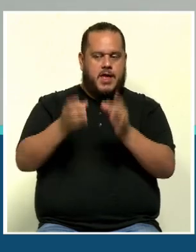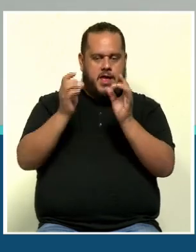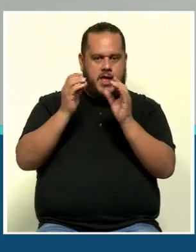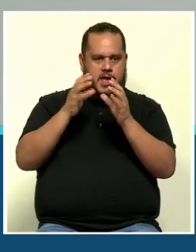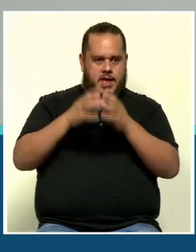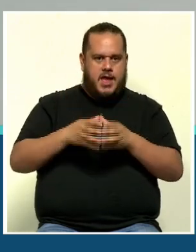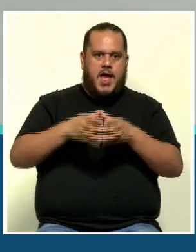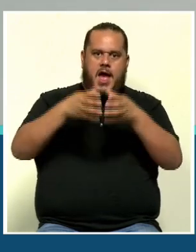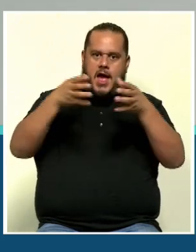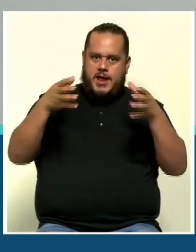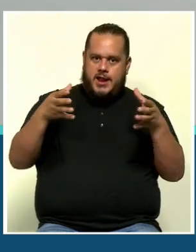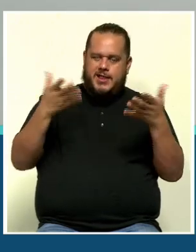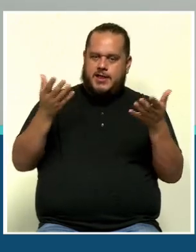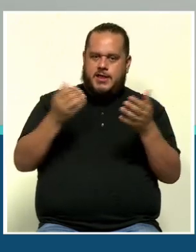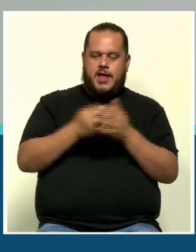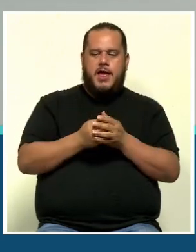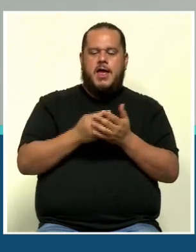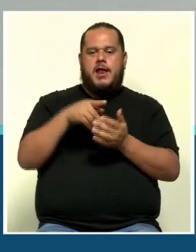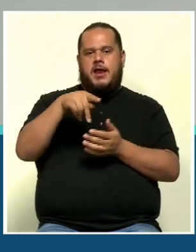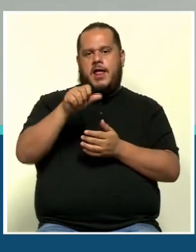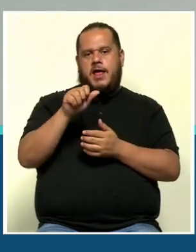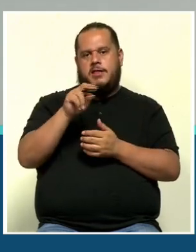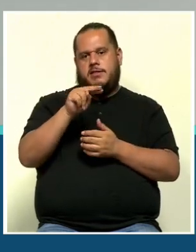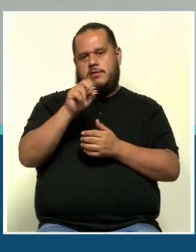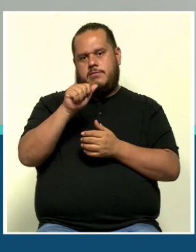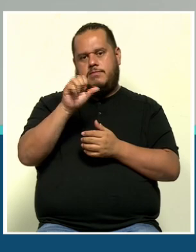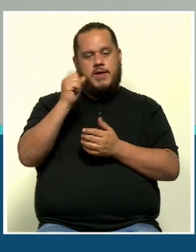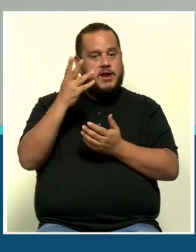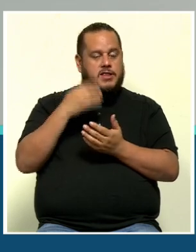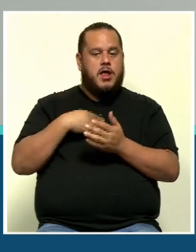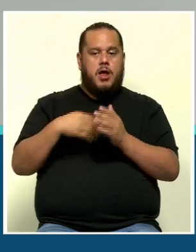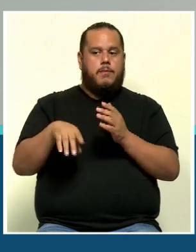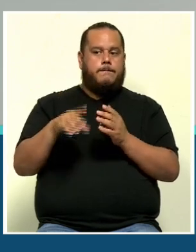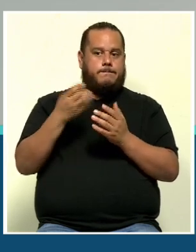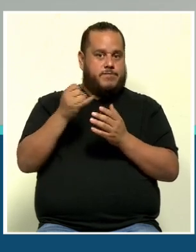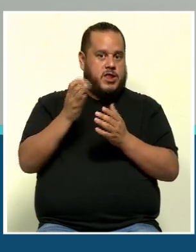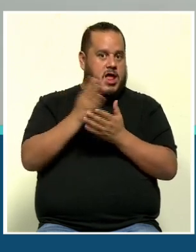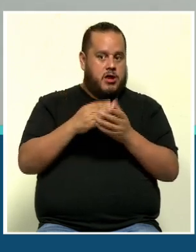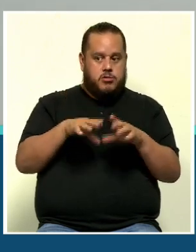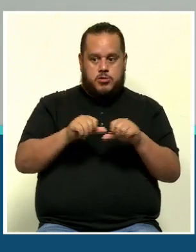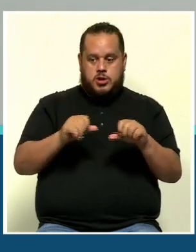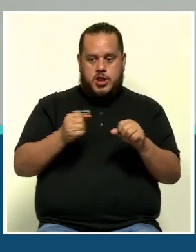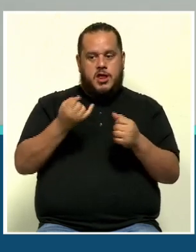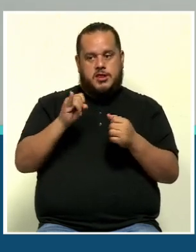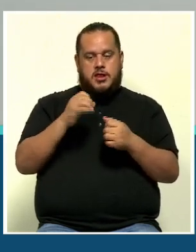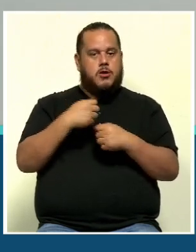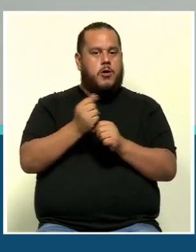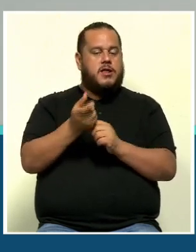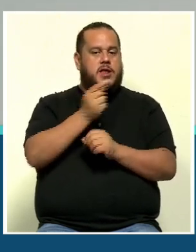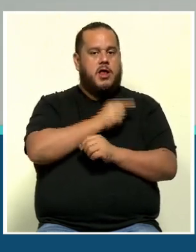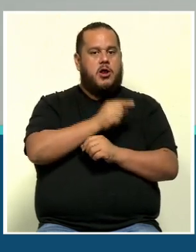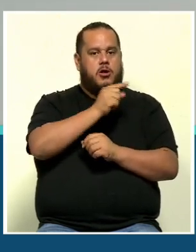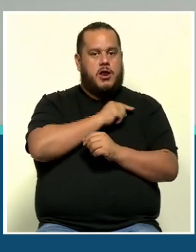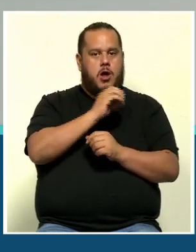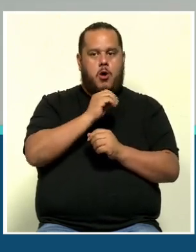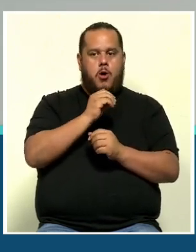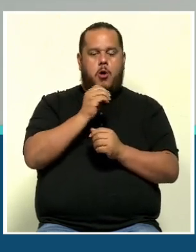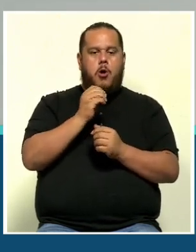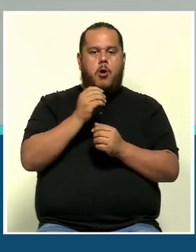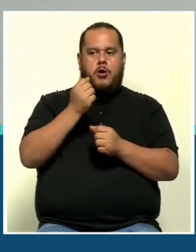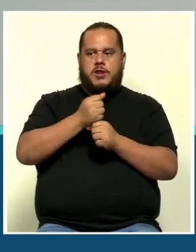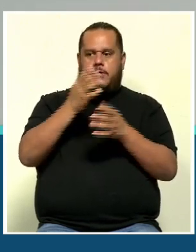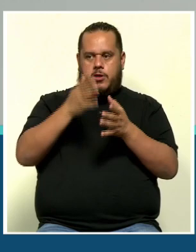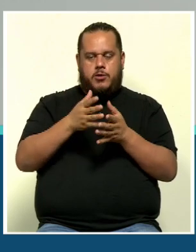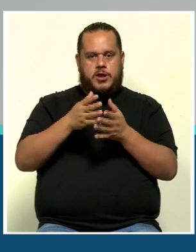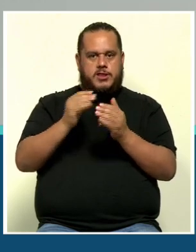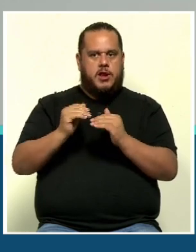mayor medida las penas por delitos de corrupción en caso de ser cometidos por jerarcas y por miembros de los supremos poderes. Yo